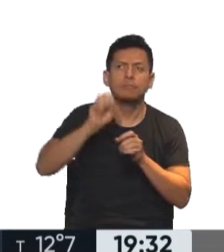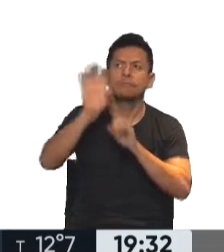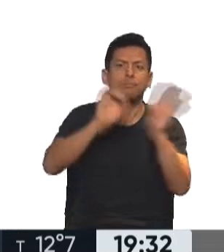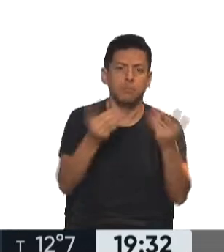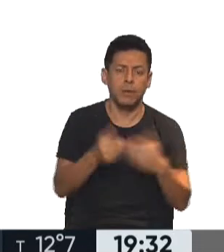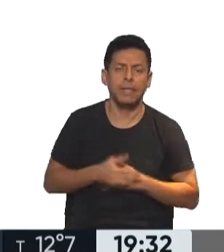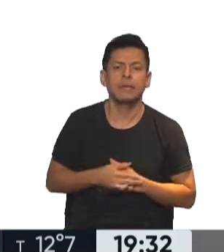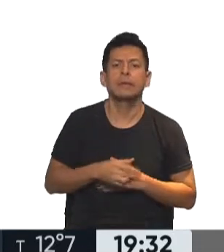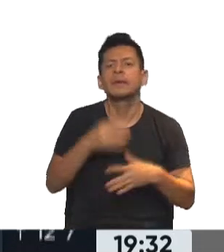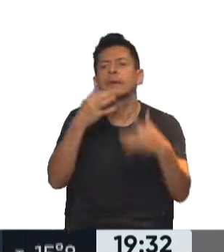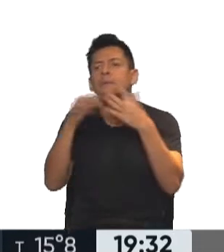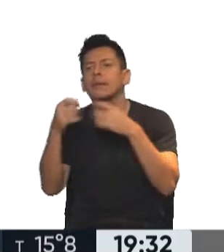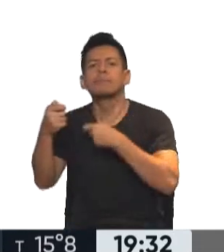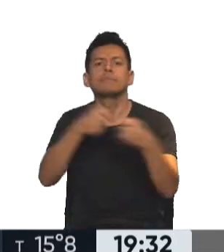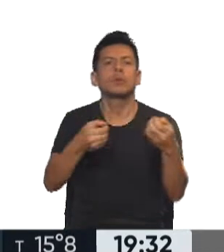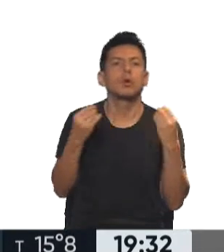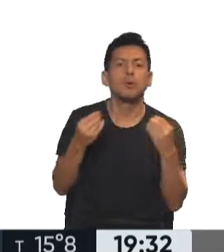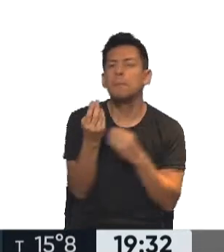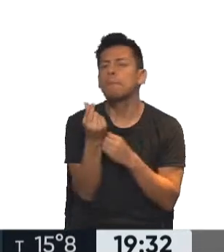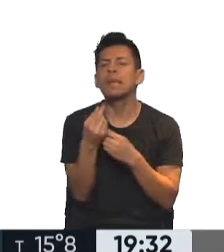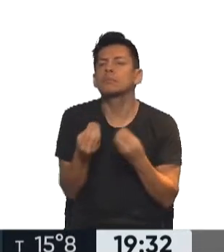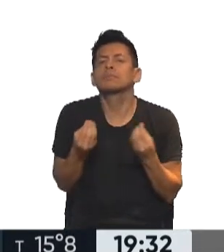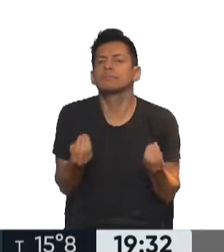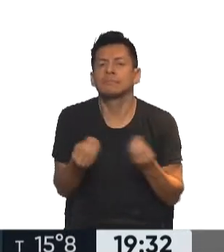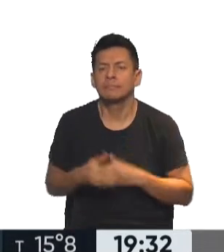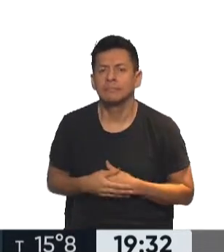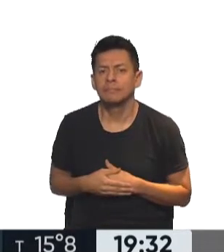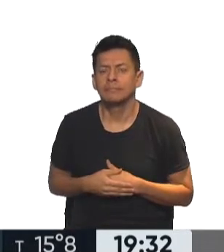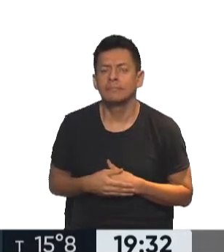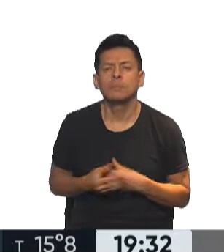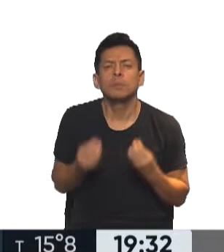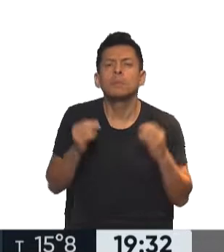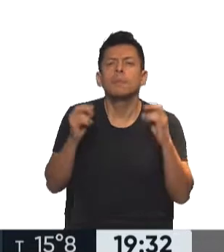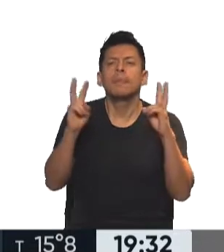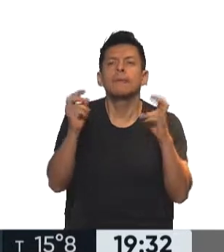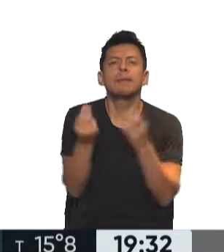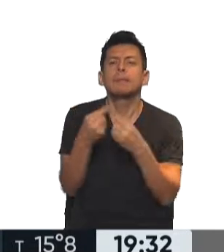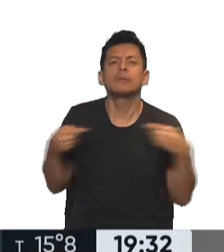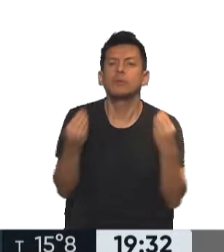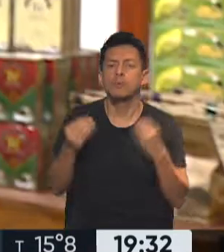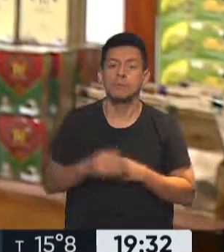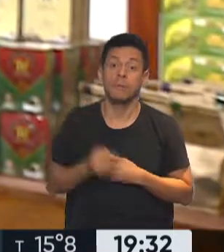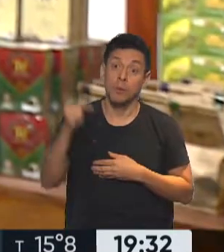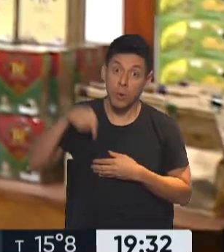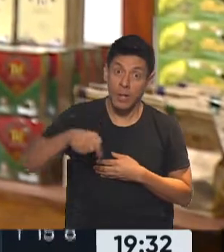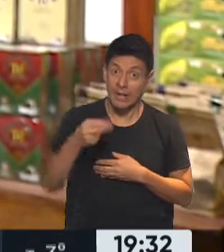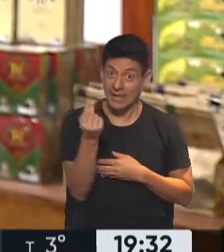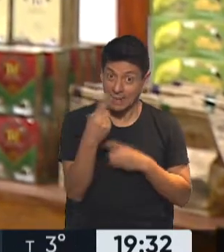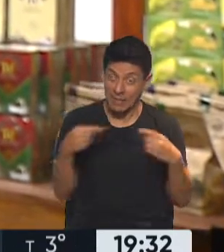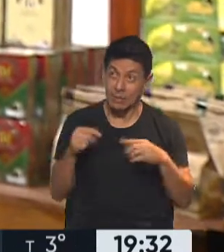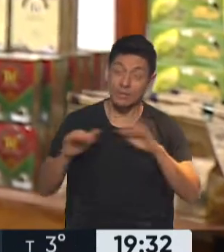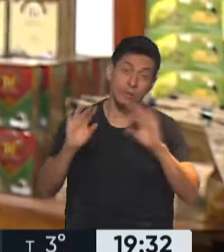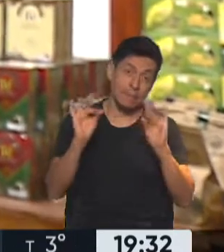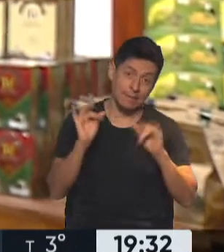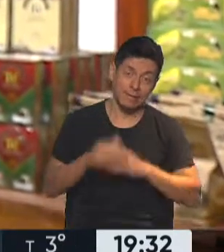lo comercializan? Digo, los precios, ¿cómo manejan el tema de precios? Bueno, justamente el tema de precios hoy es un tema complejo que está